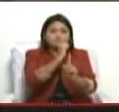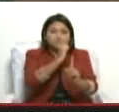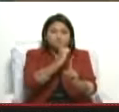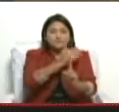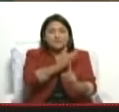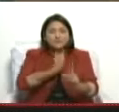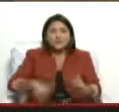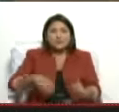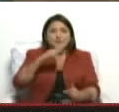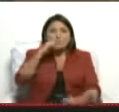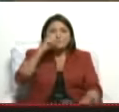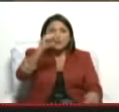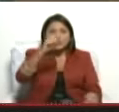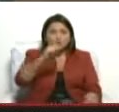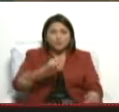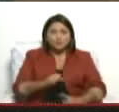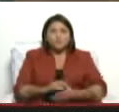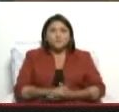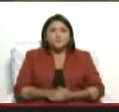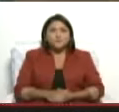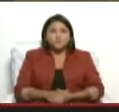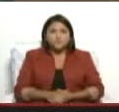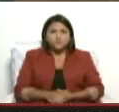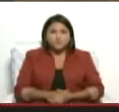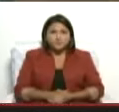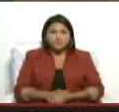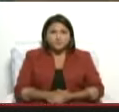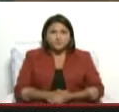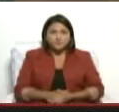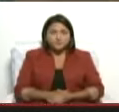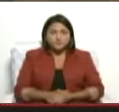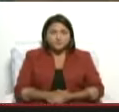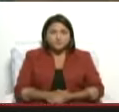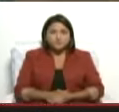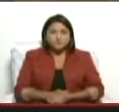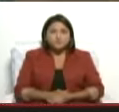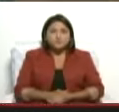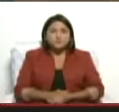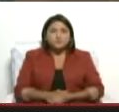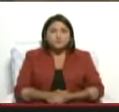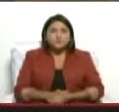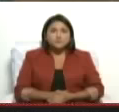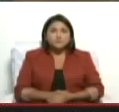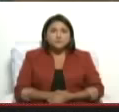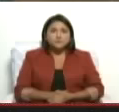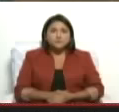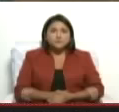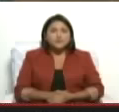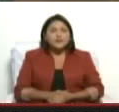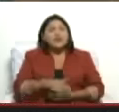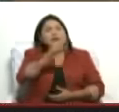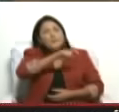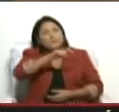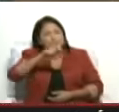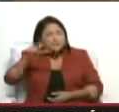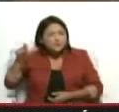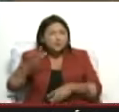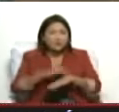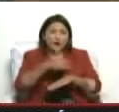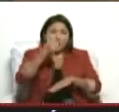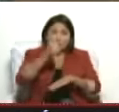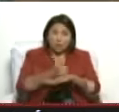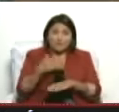jefe de estado Nicolás Maduro moros los ejecutores según lo que hemos hasta